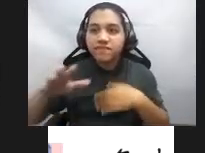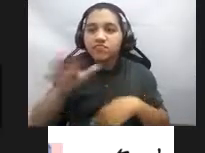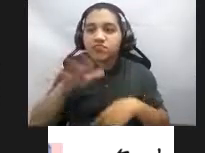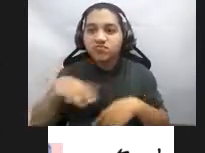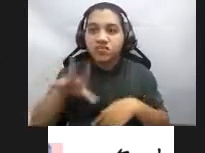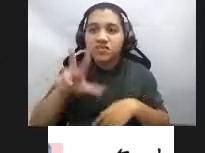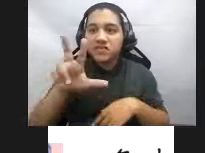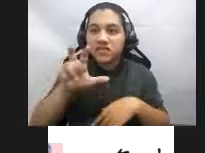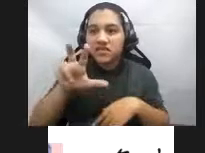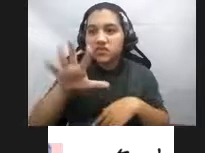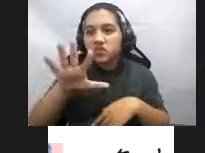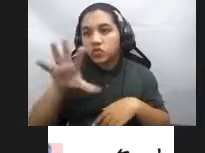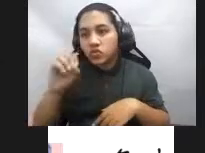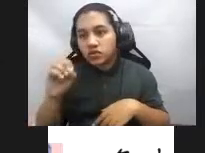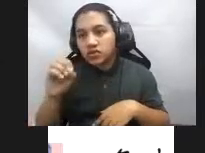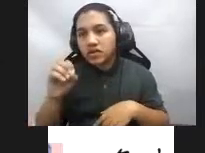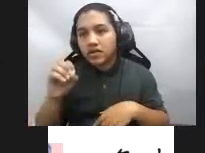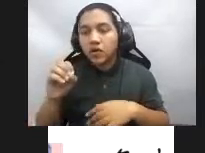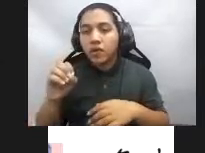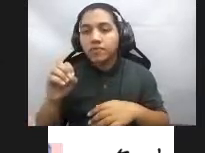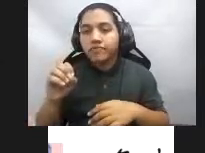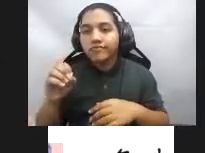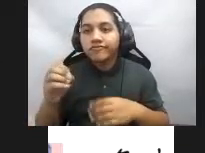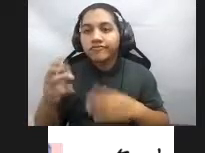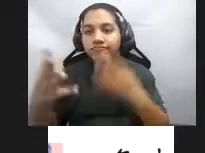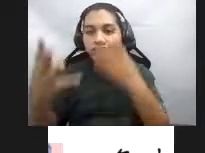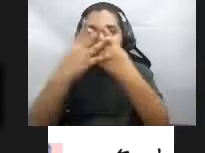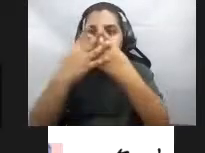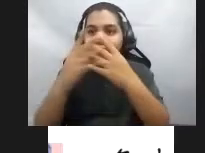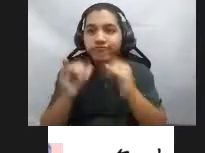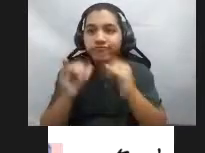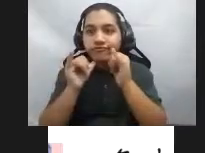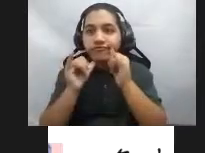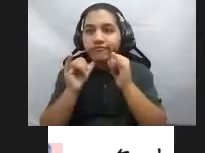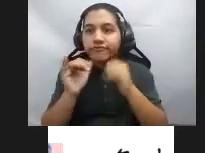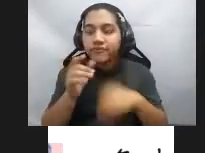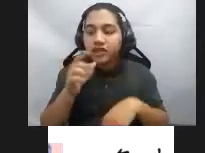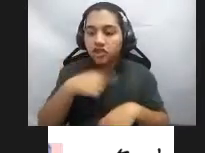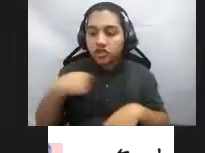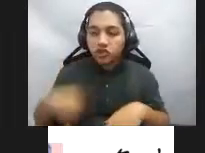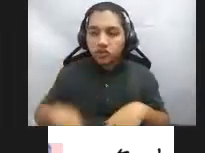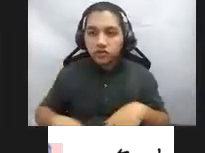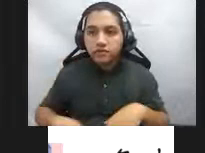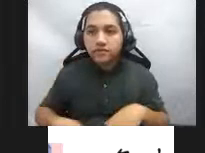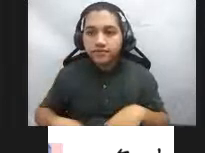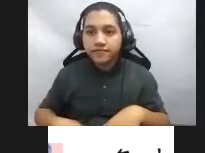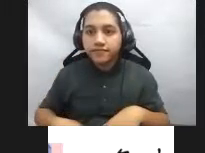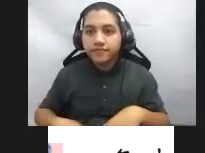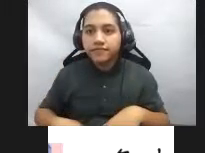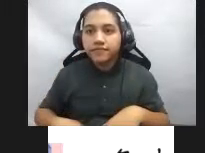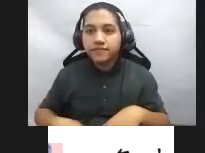350 confinados chinos y muchos de ellos